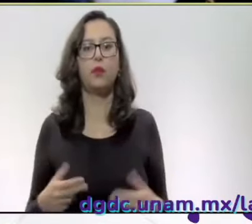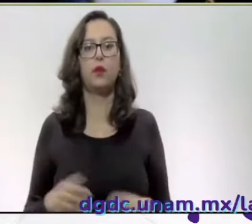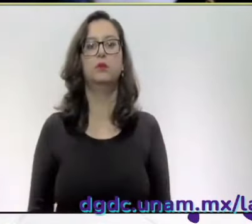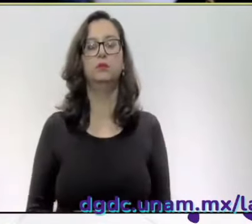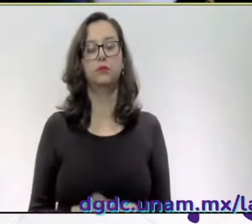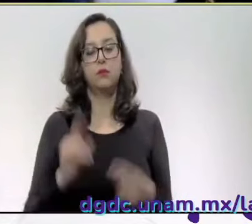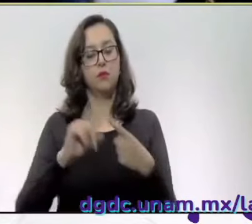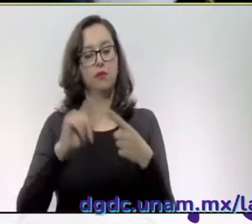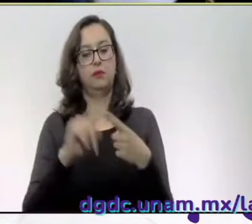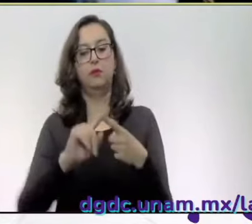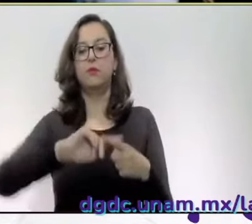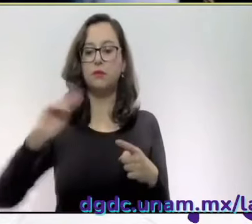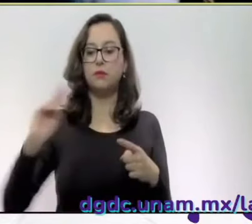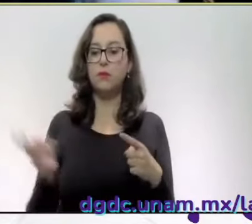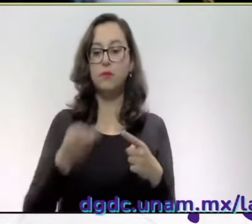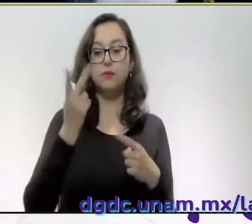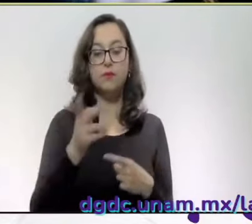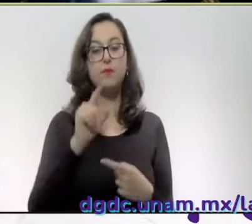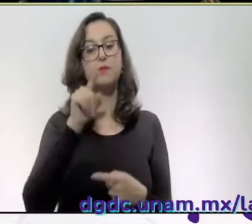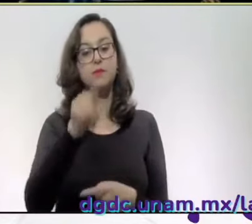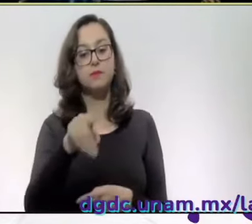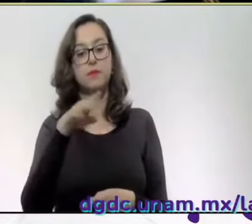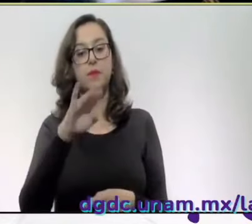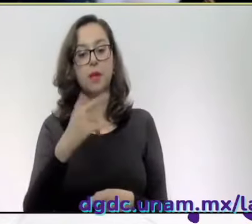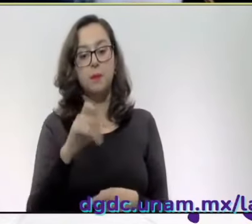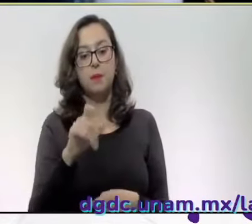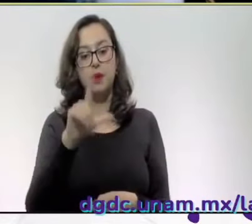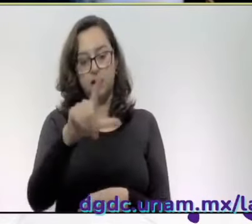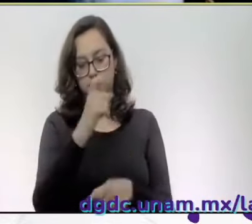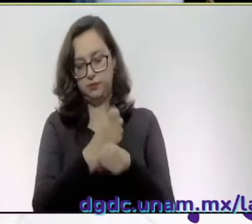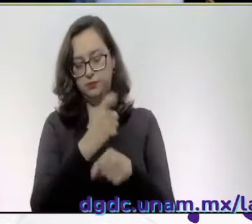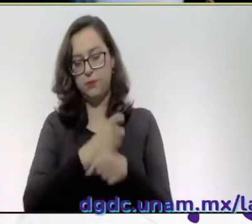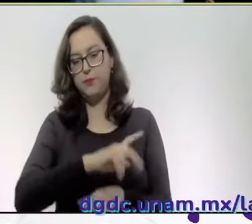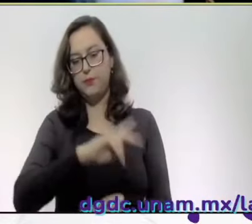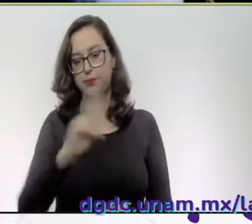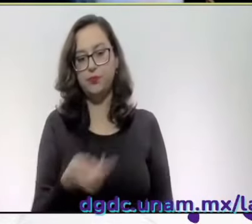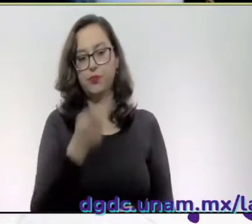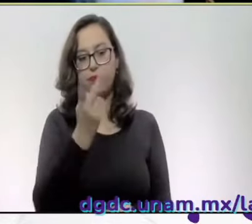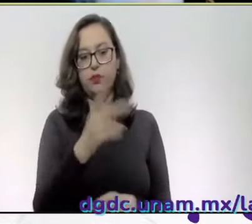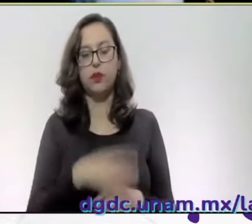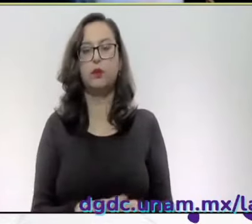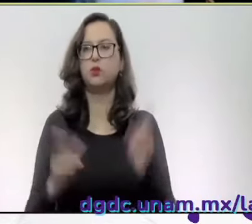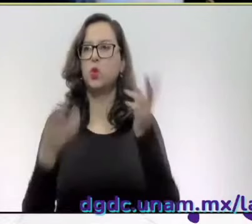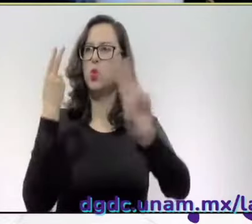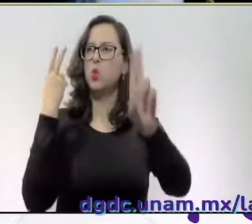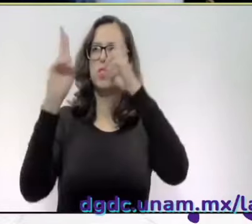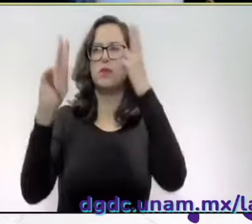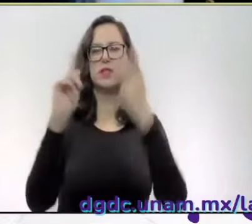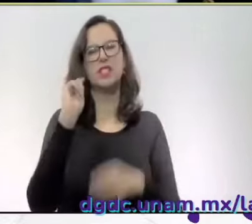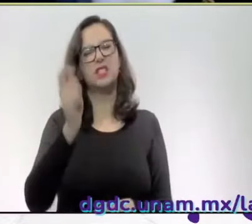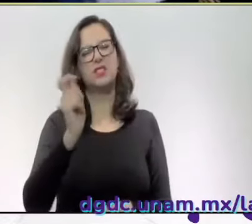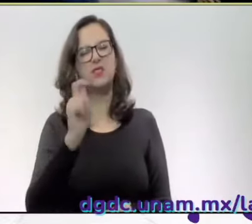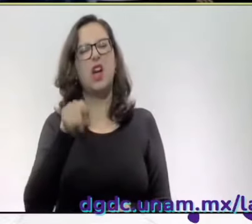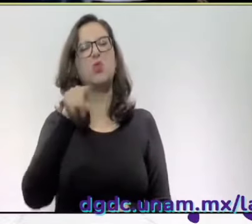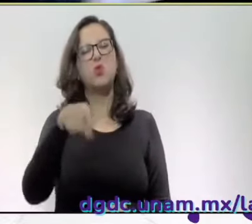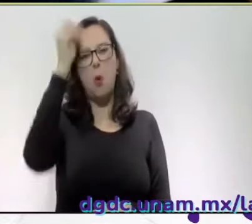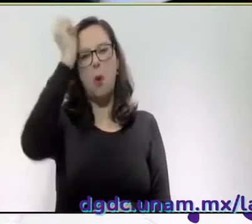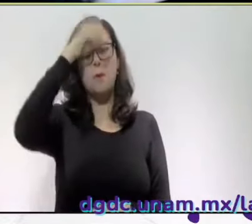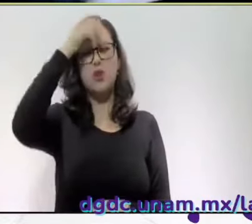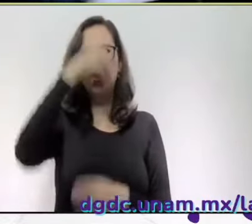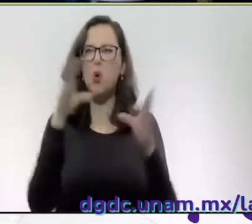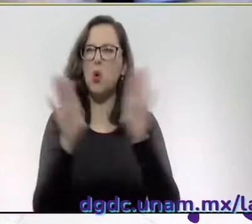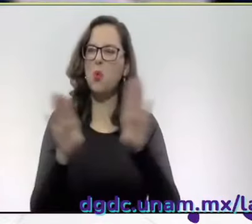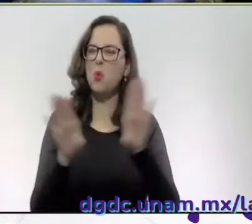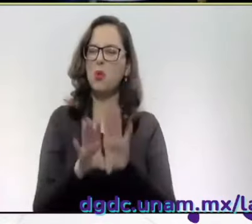Quisiera empezar contigo, Miguel. ¿Cómo defines tú el universo? ¿Qué es el universo para ti? Y si